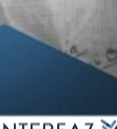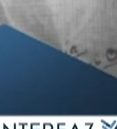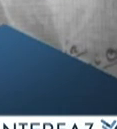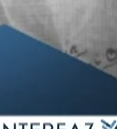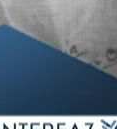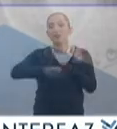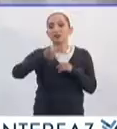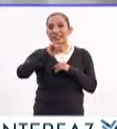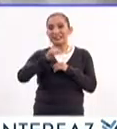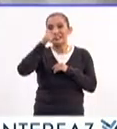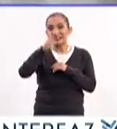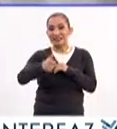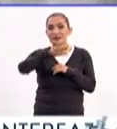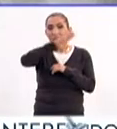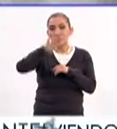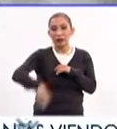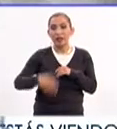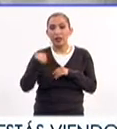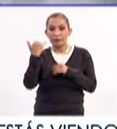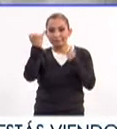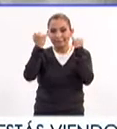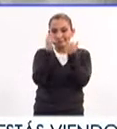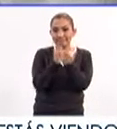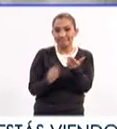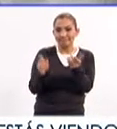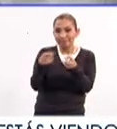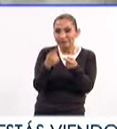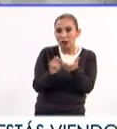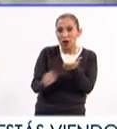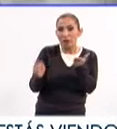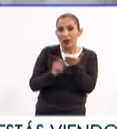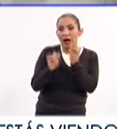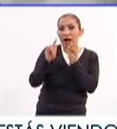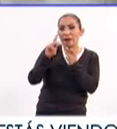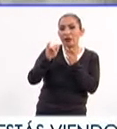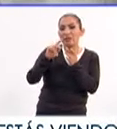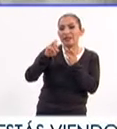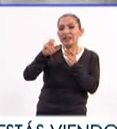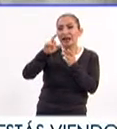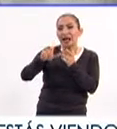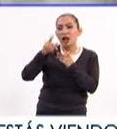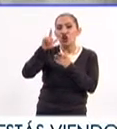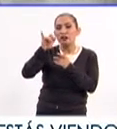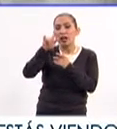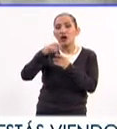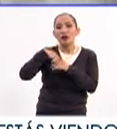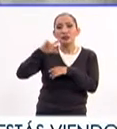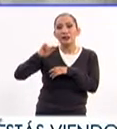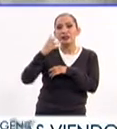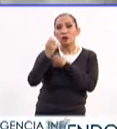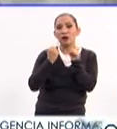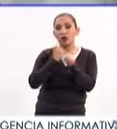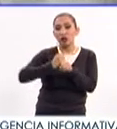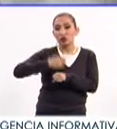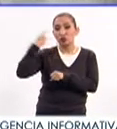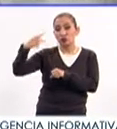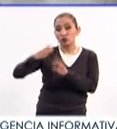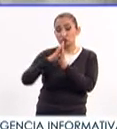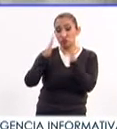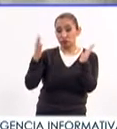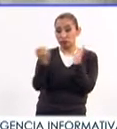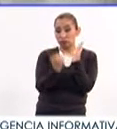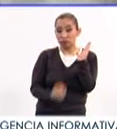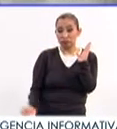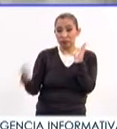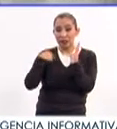En 1976 muere el músico y compositor Armando Villarreal Lozano, a los 74 años.